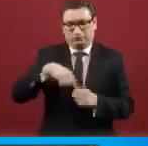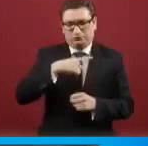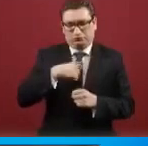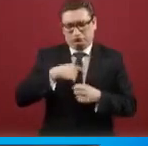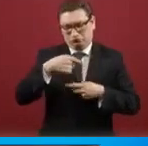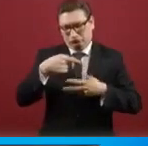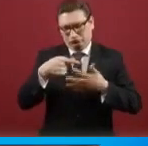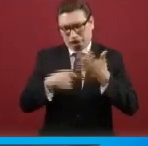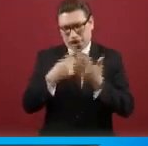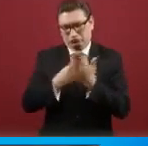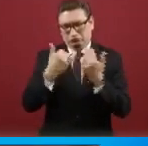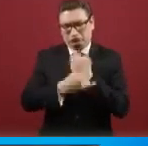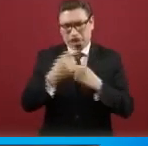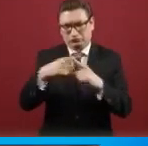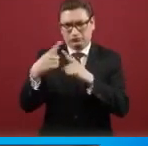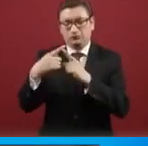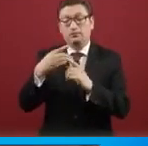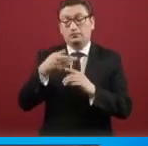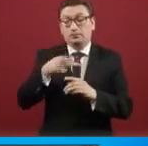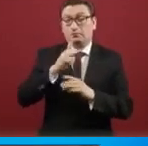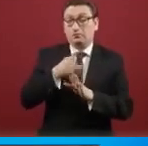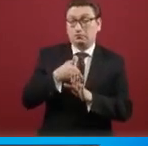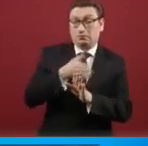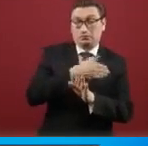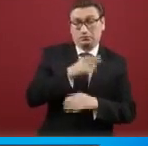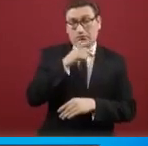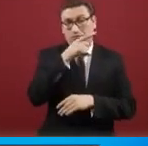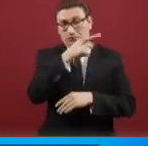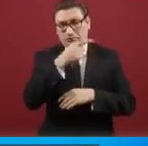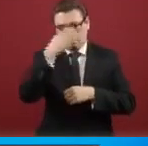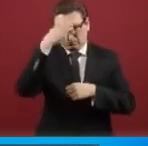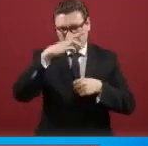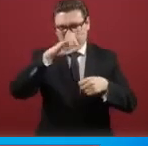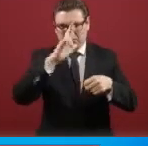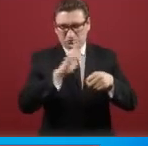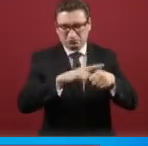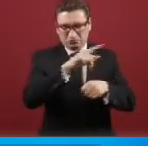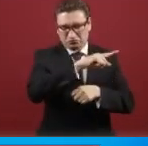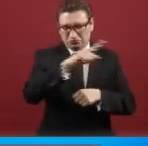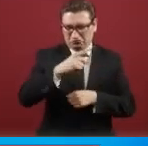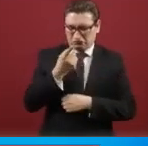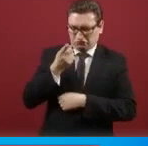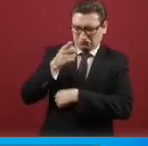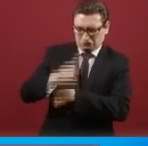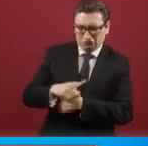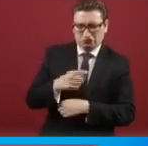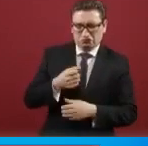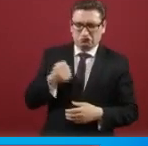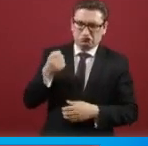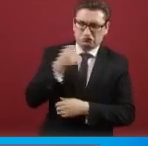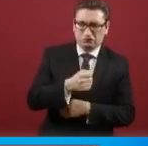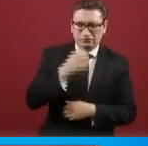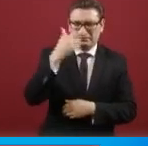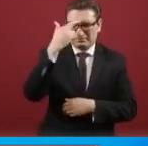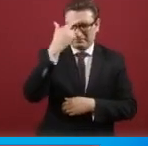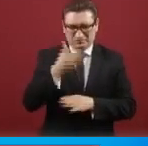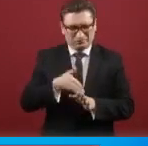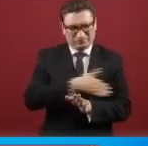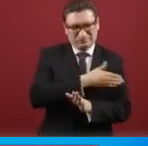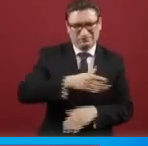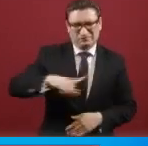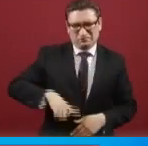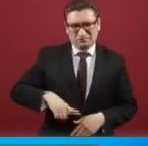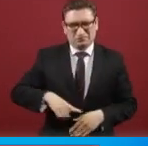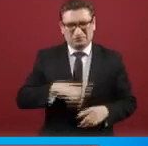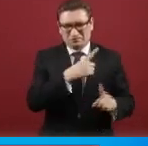Habrá libertad sindical y el derecho a la manifestación sin represión. Se fortalecerá el apoyo a los niños por medio de becas para que ninguno deje de